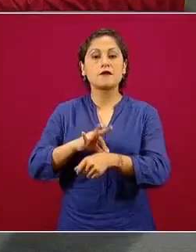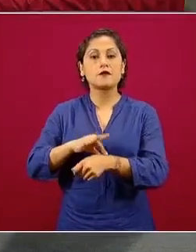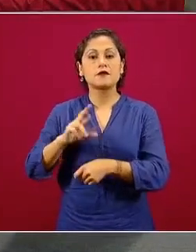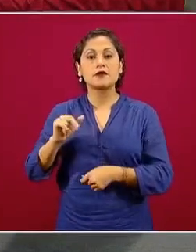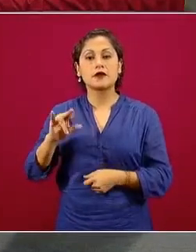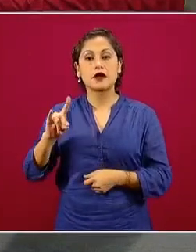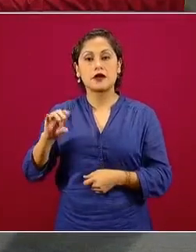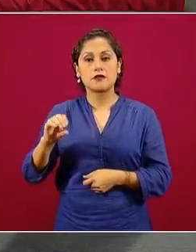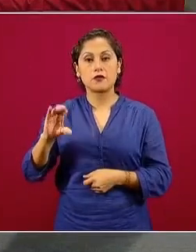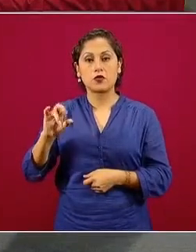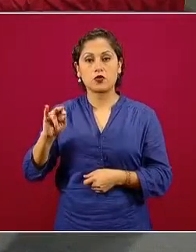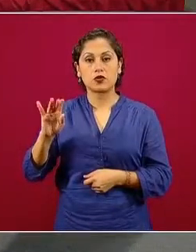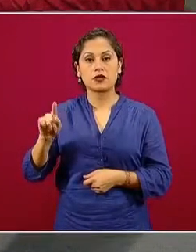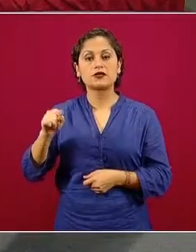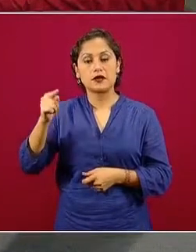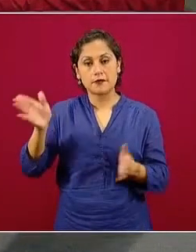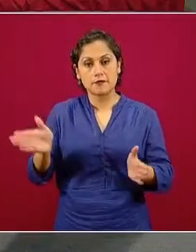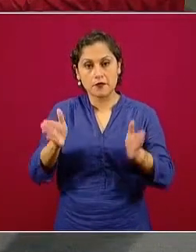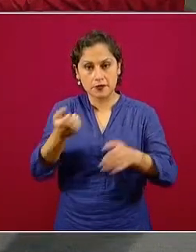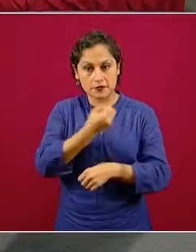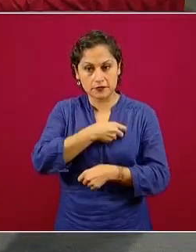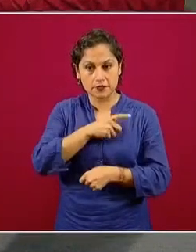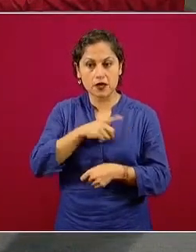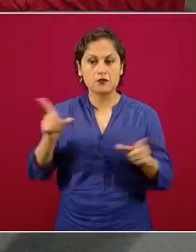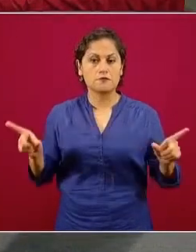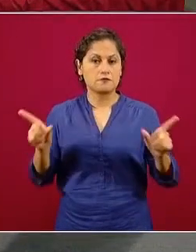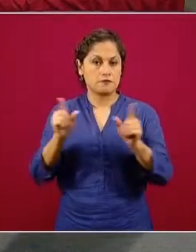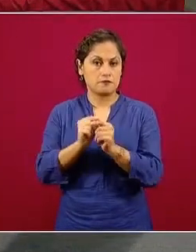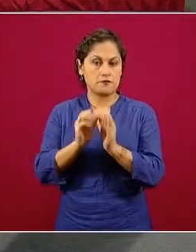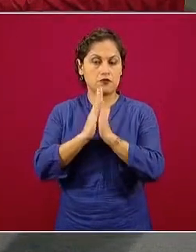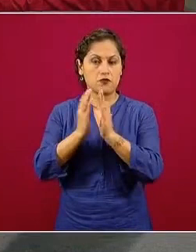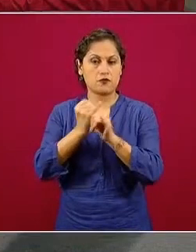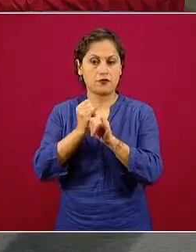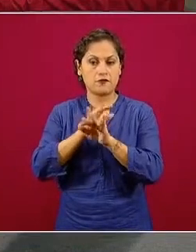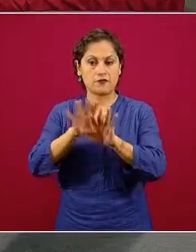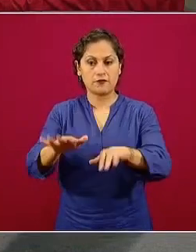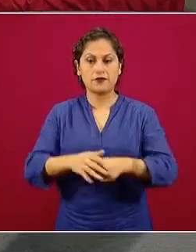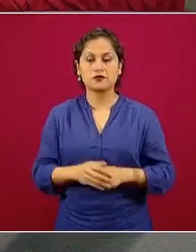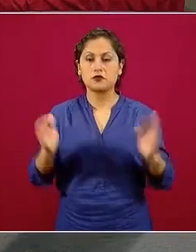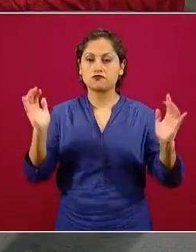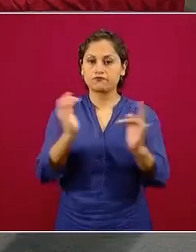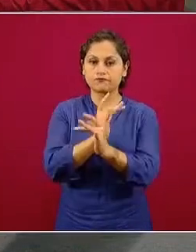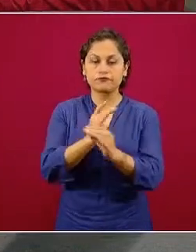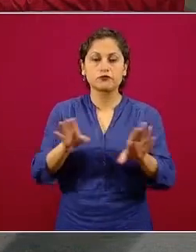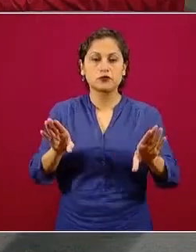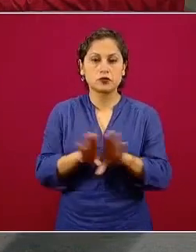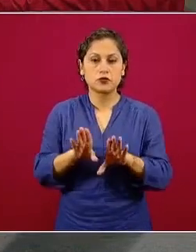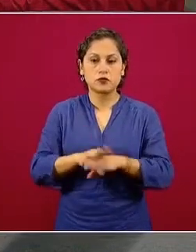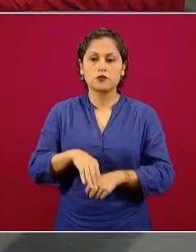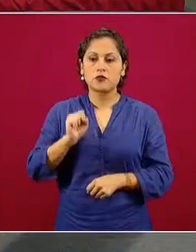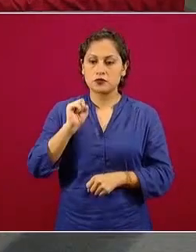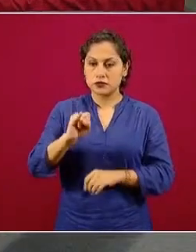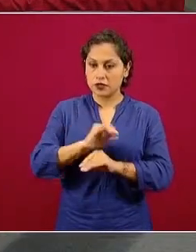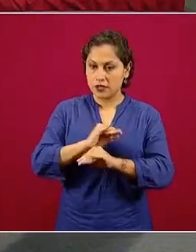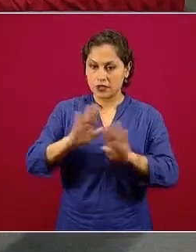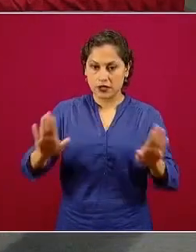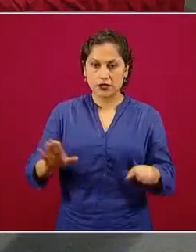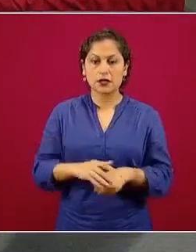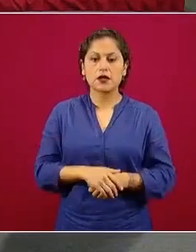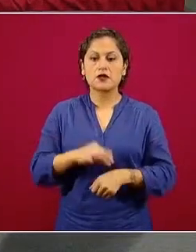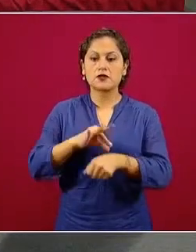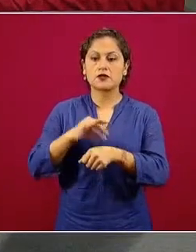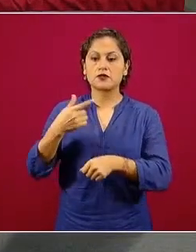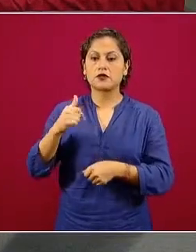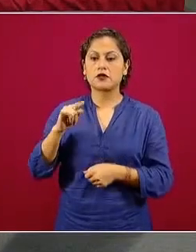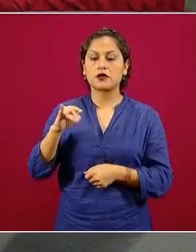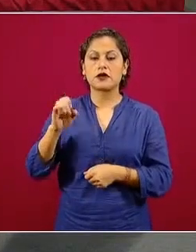directores de promoción de la salud también si de manera sintética nos comentan sobre lanús con mucho gusto doctor lópez gatell muchísimas gracias buenas tardes a todas